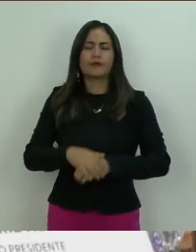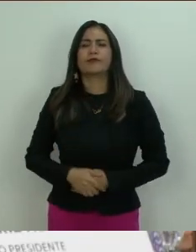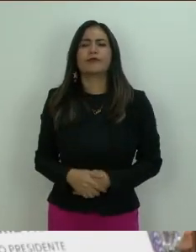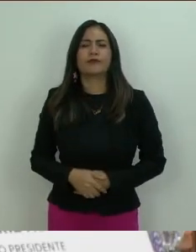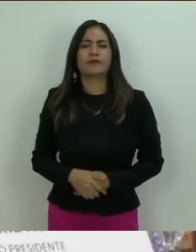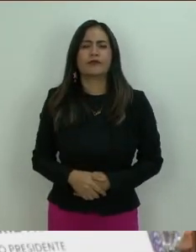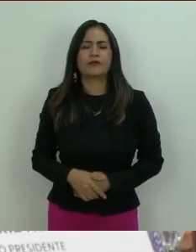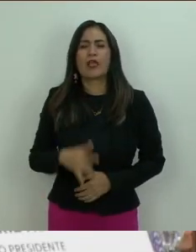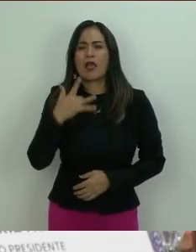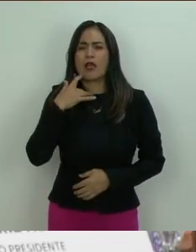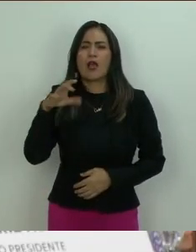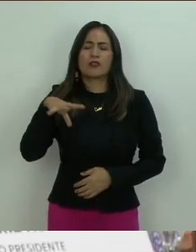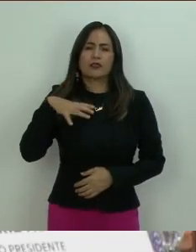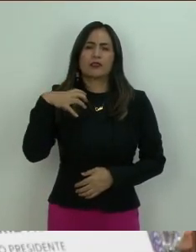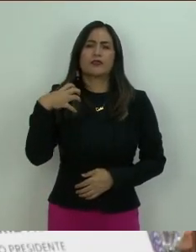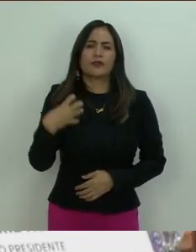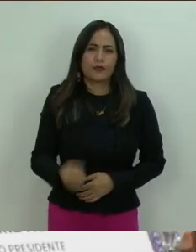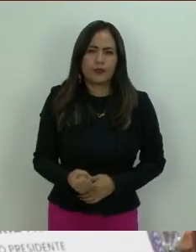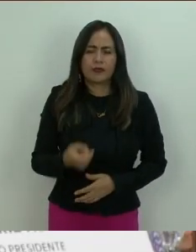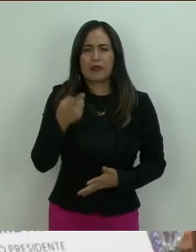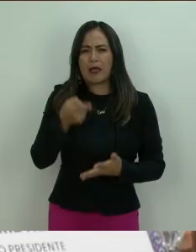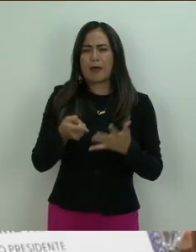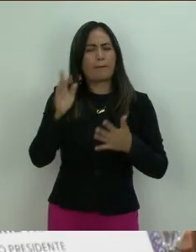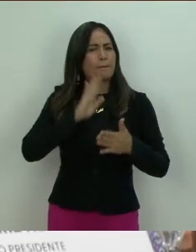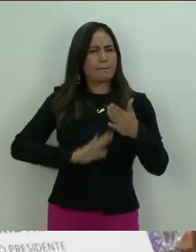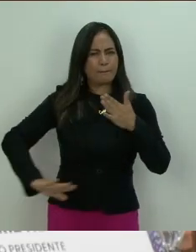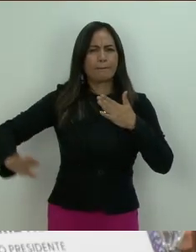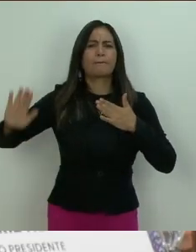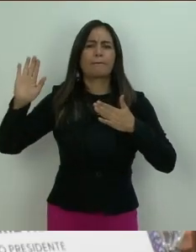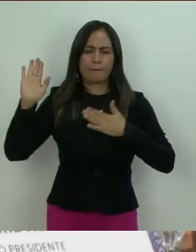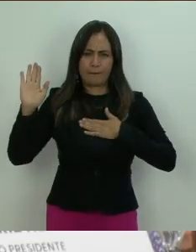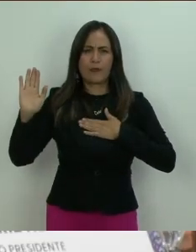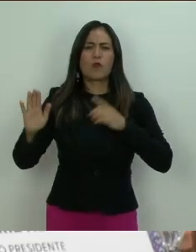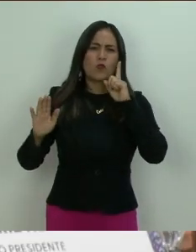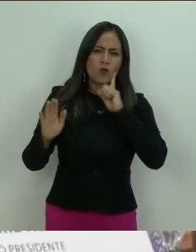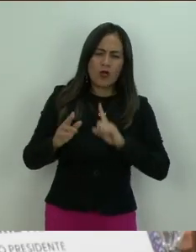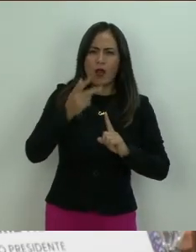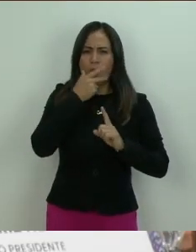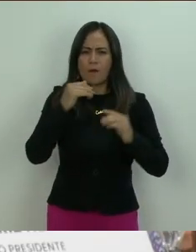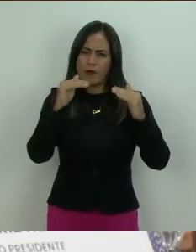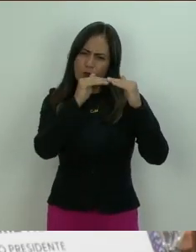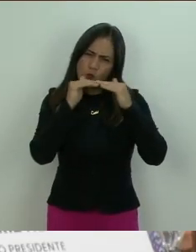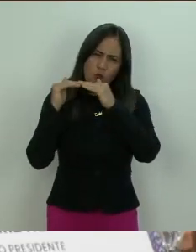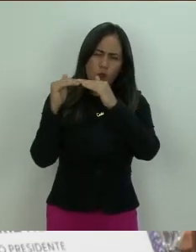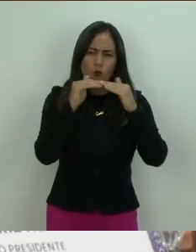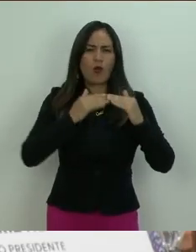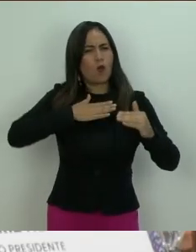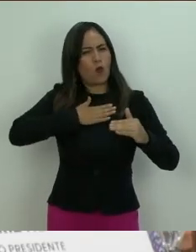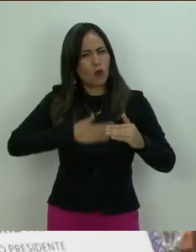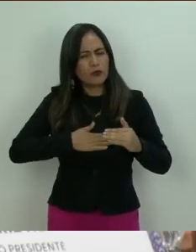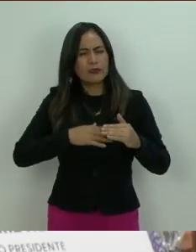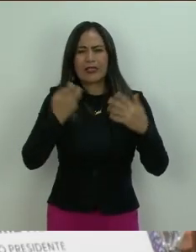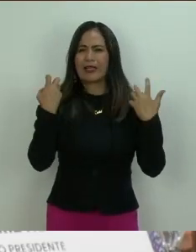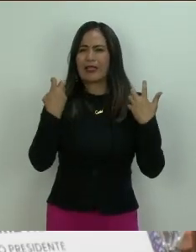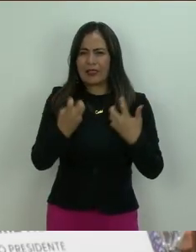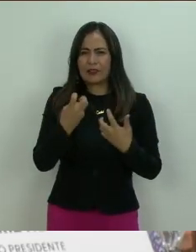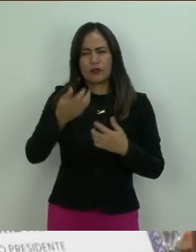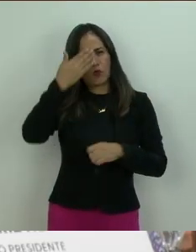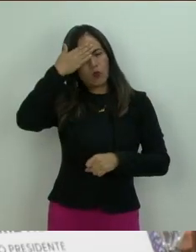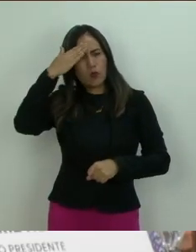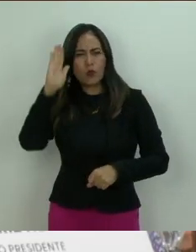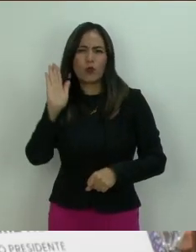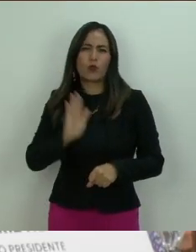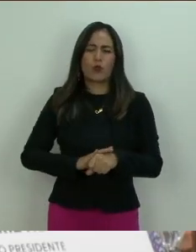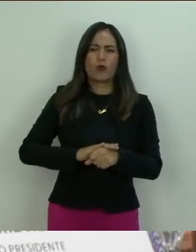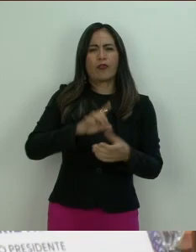Su labor, caracterizada por un profundo compromiso con la igualdad y la justicia, ha dejado una huella significativa en el desarrollo